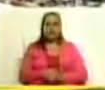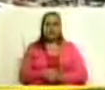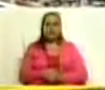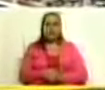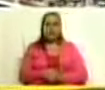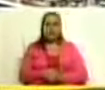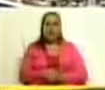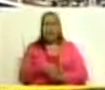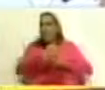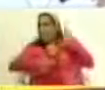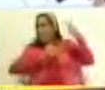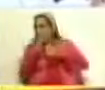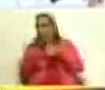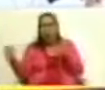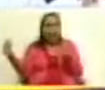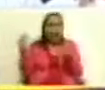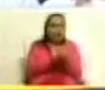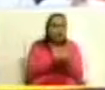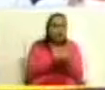Nunca más.